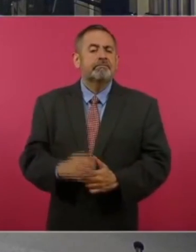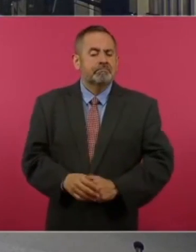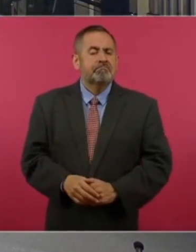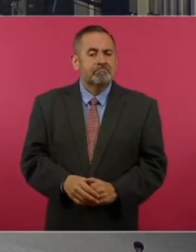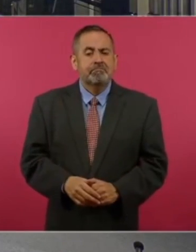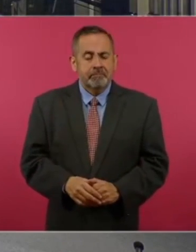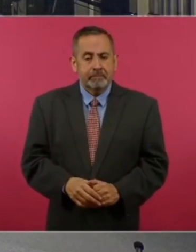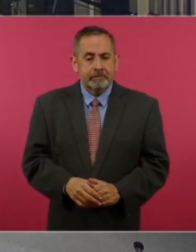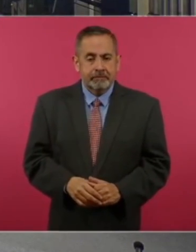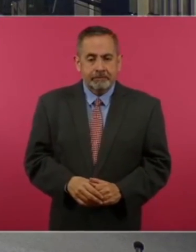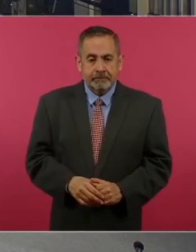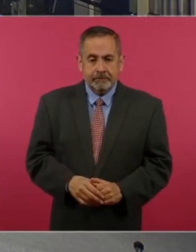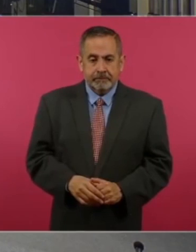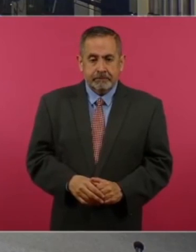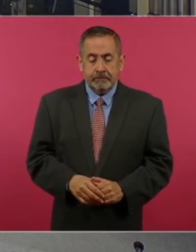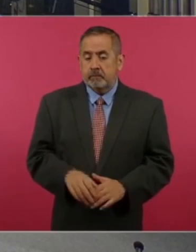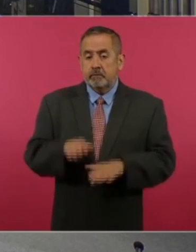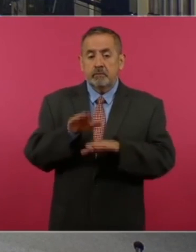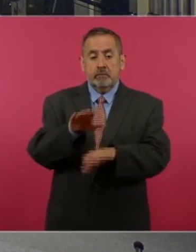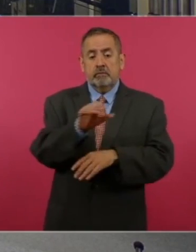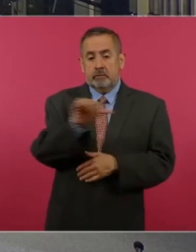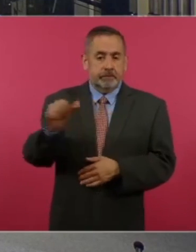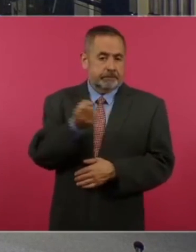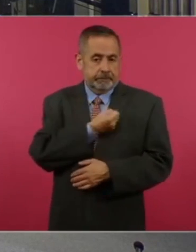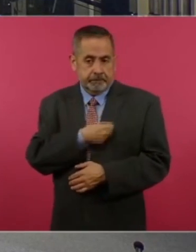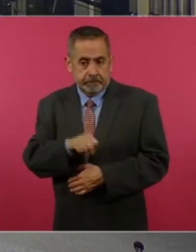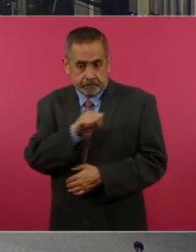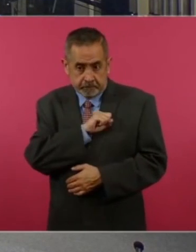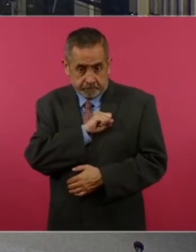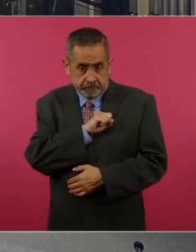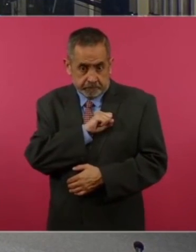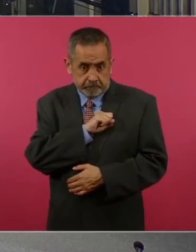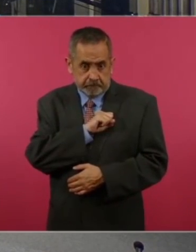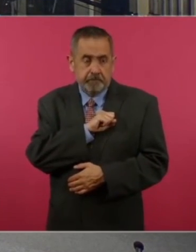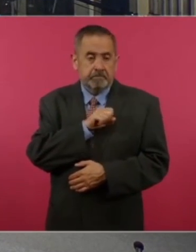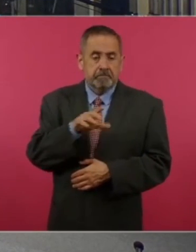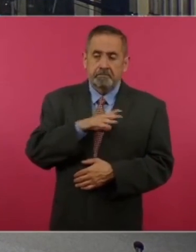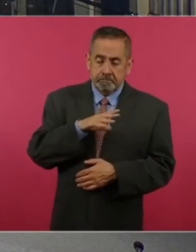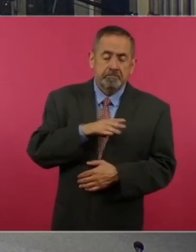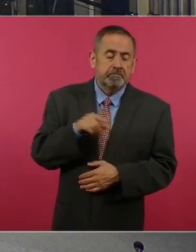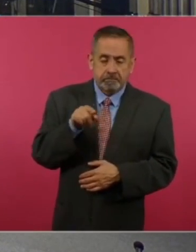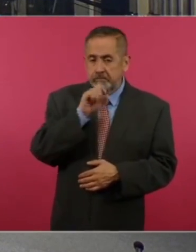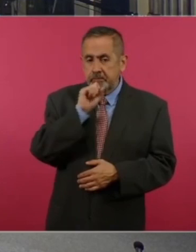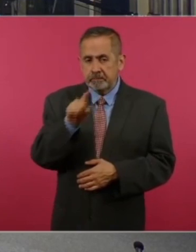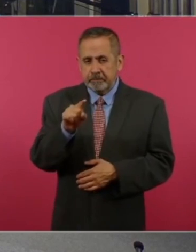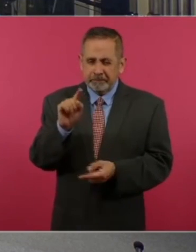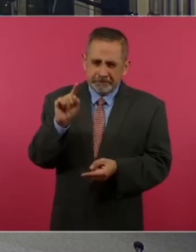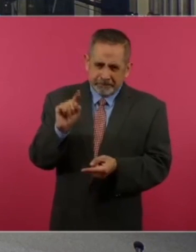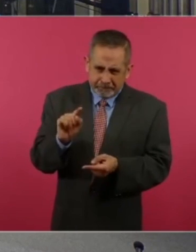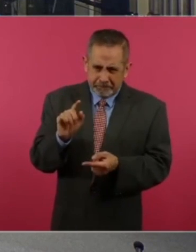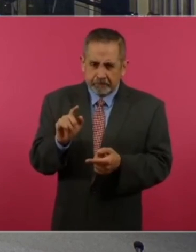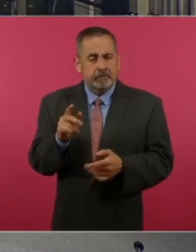Sí, en el caso de salud hay una disminución, pero tiene que